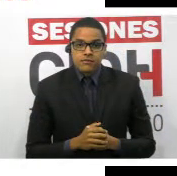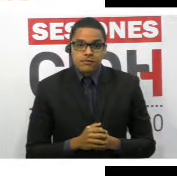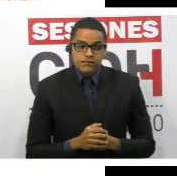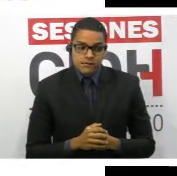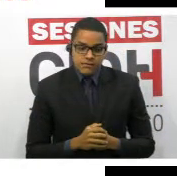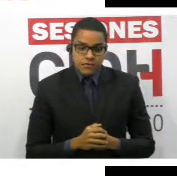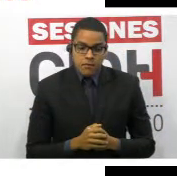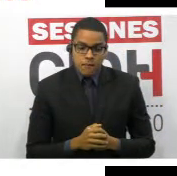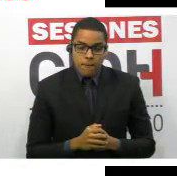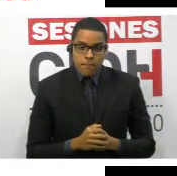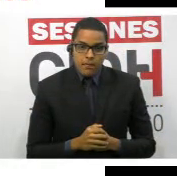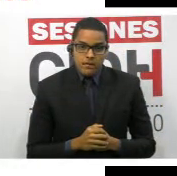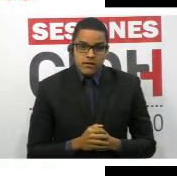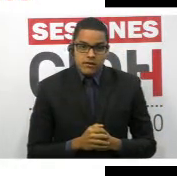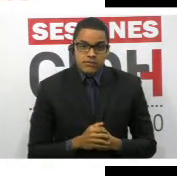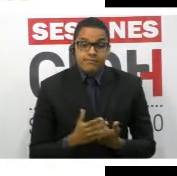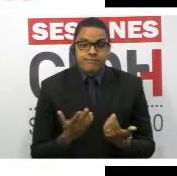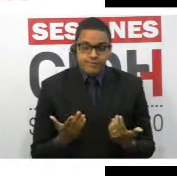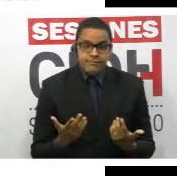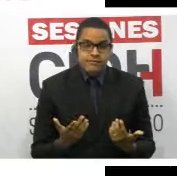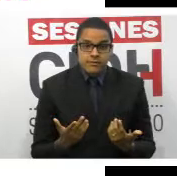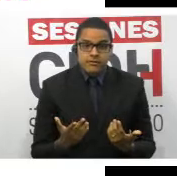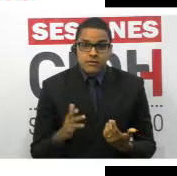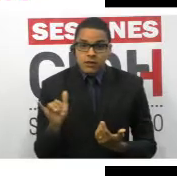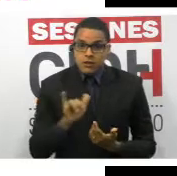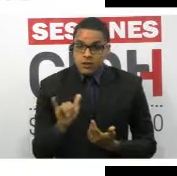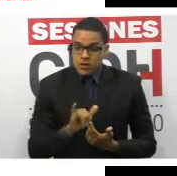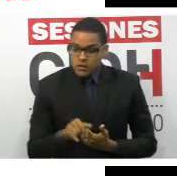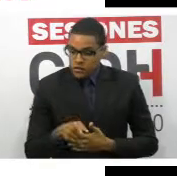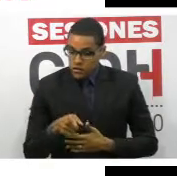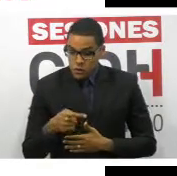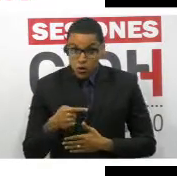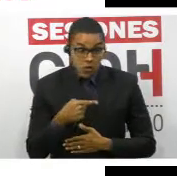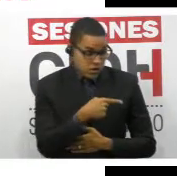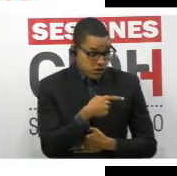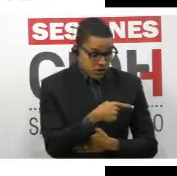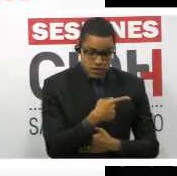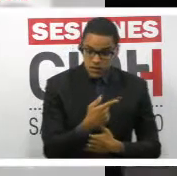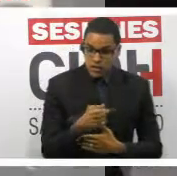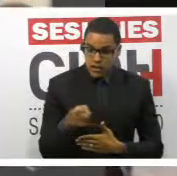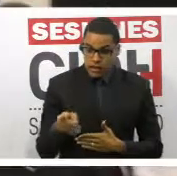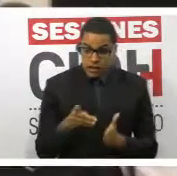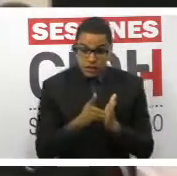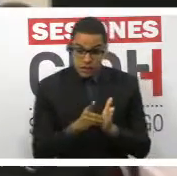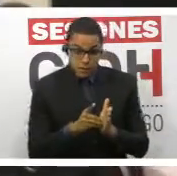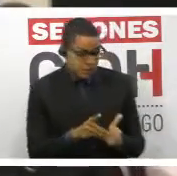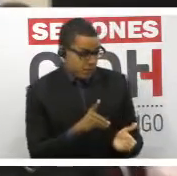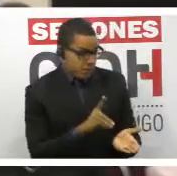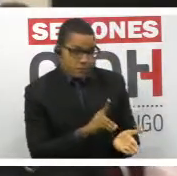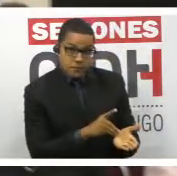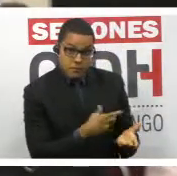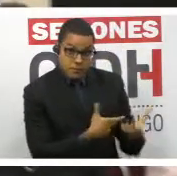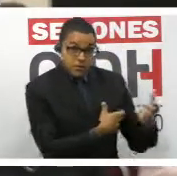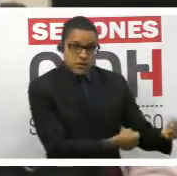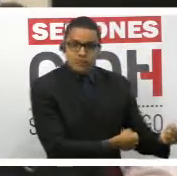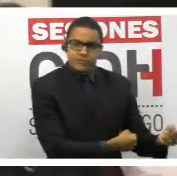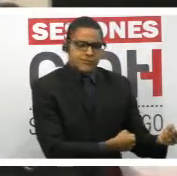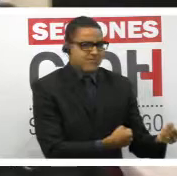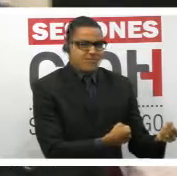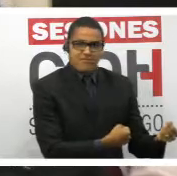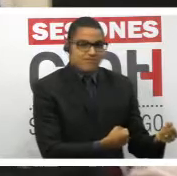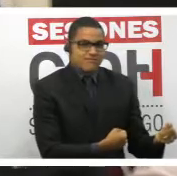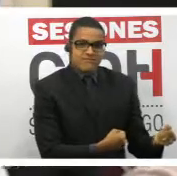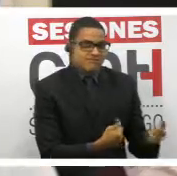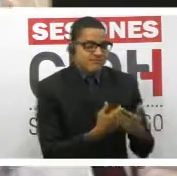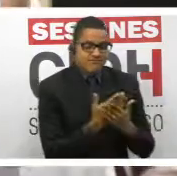punto de vista de que no hay confidencialidad la atención digamos muchas veces la toma de decisiones sobre el cuerpo de la mujer